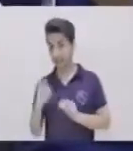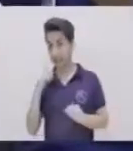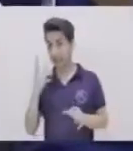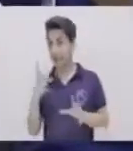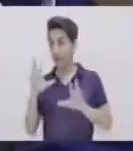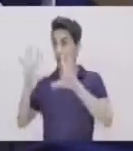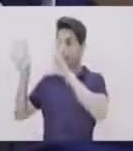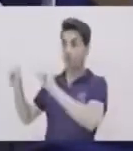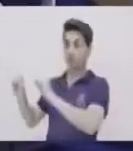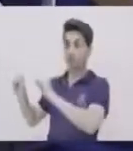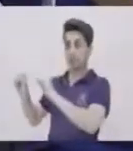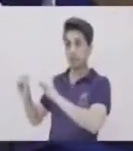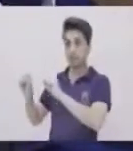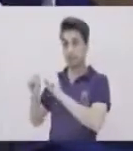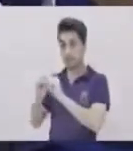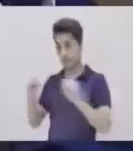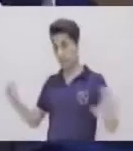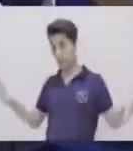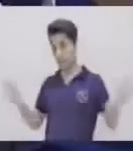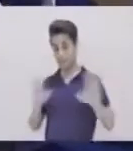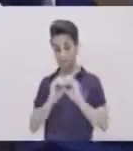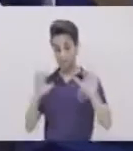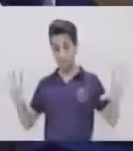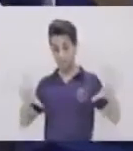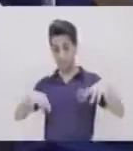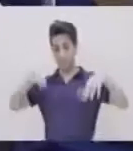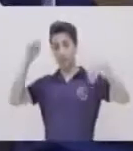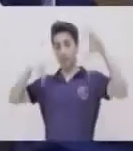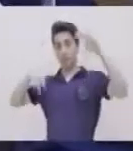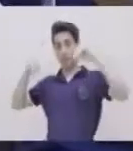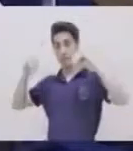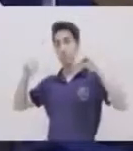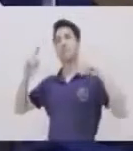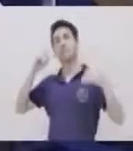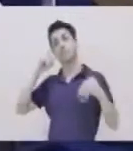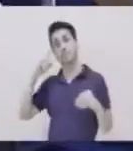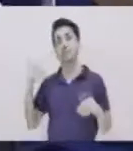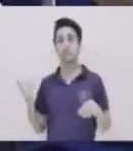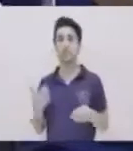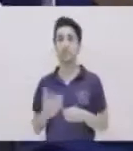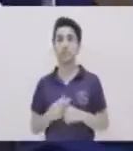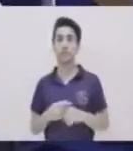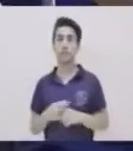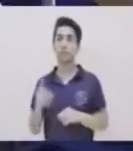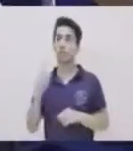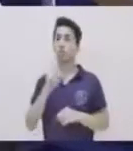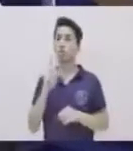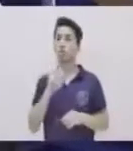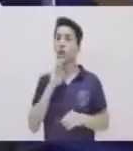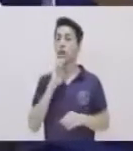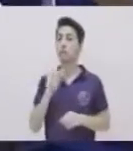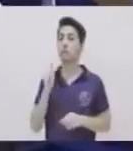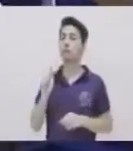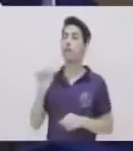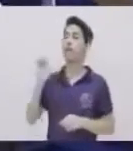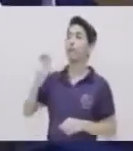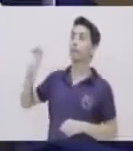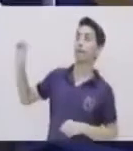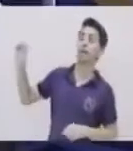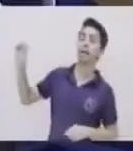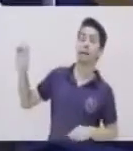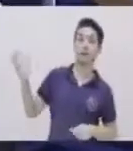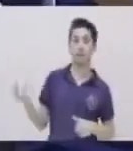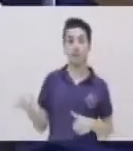cuando la trajo al palacio? Estoy de acuerdo. Por nada es bueno el